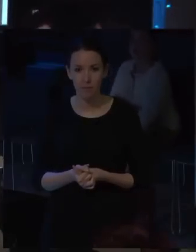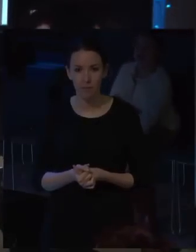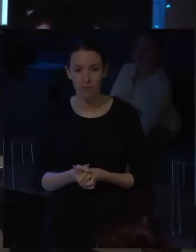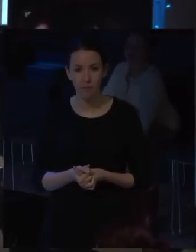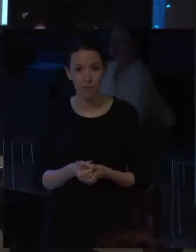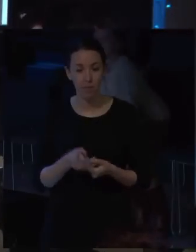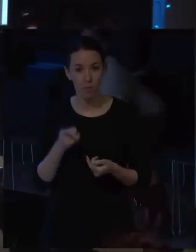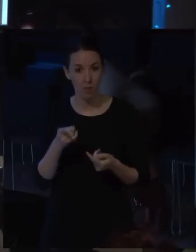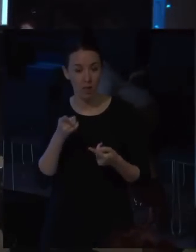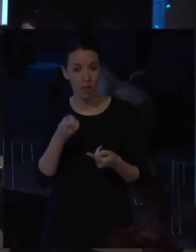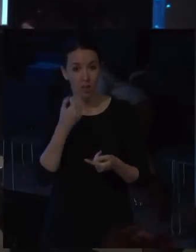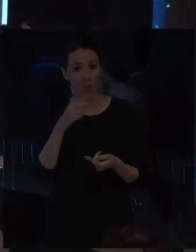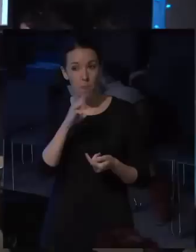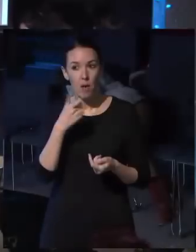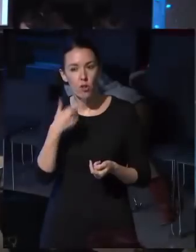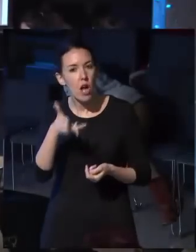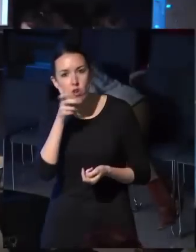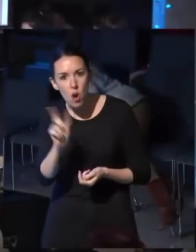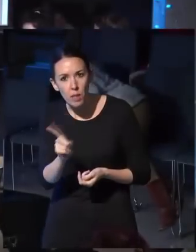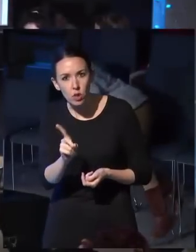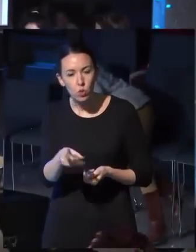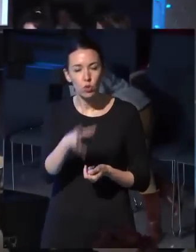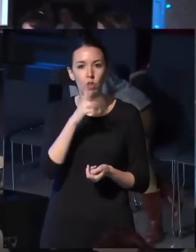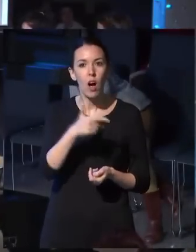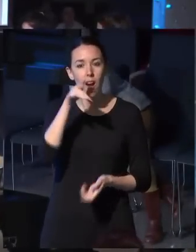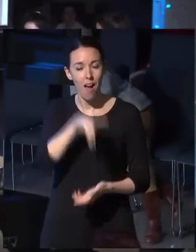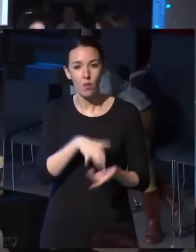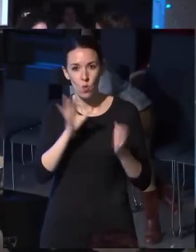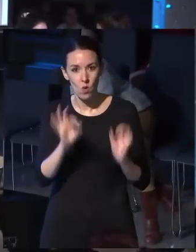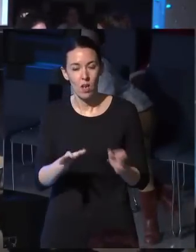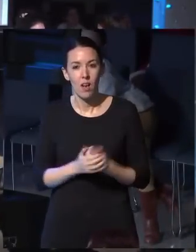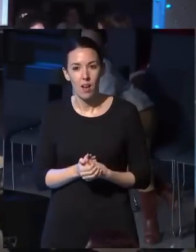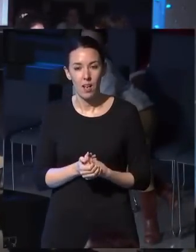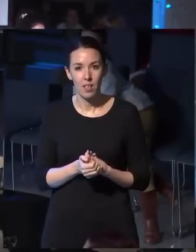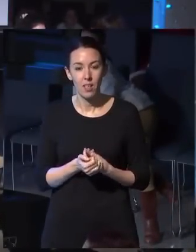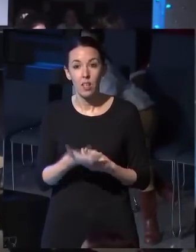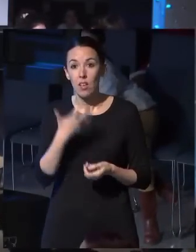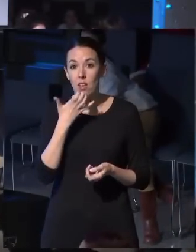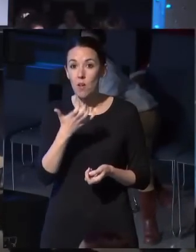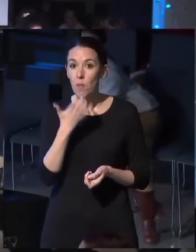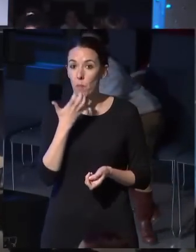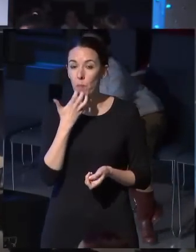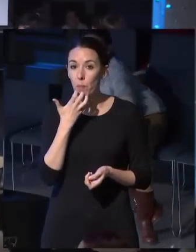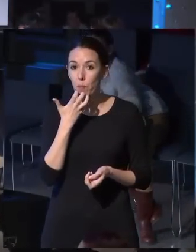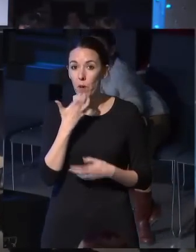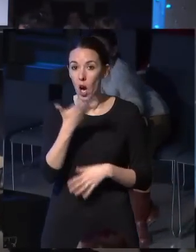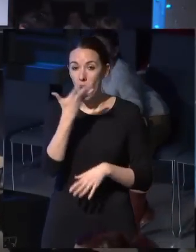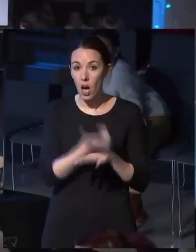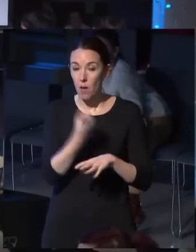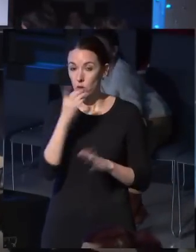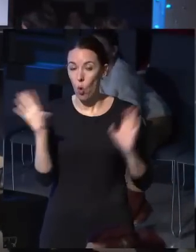Esto te vendría bien en el estudio a ti, Paco, cuando digas, no me escucho, pues habla con los de Don. Sí, me parece genial. Por ejemplo, grabando un